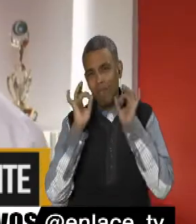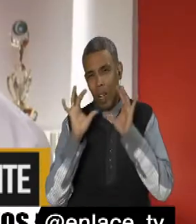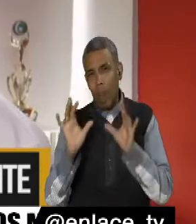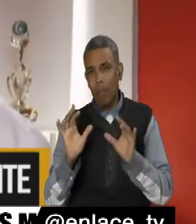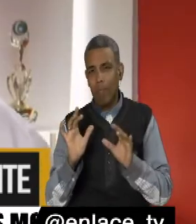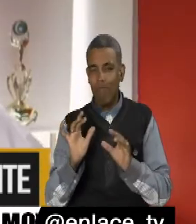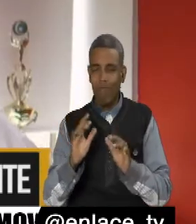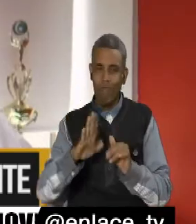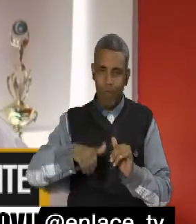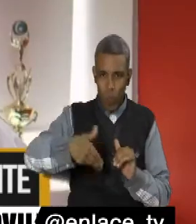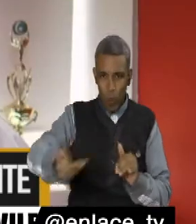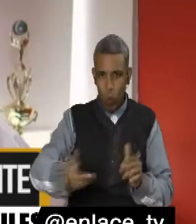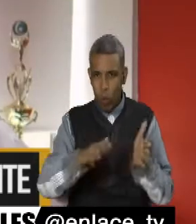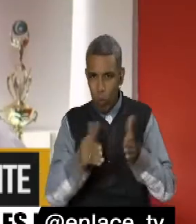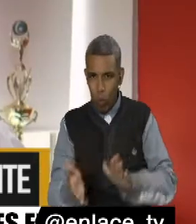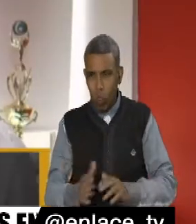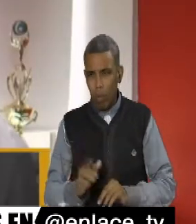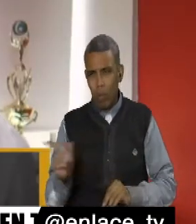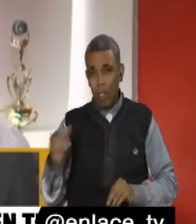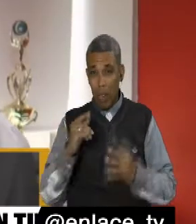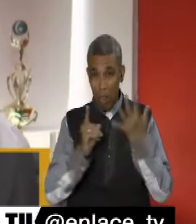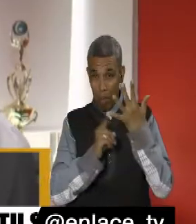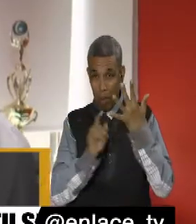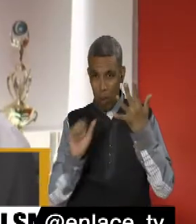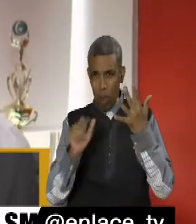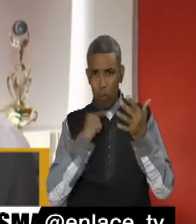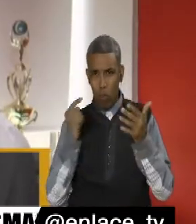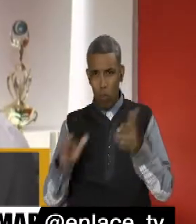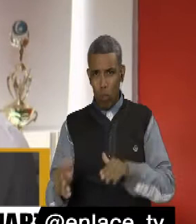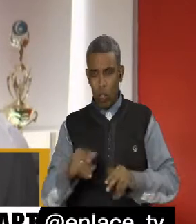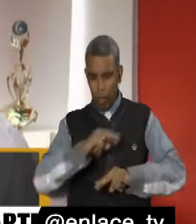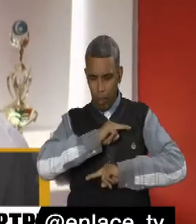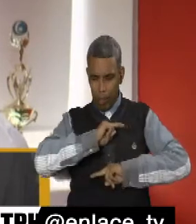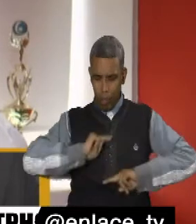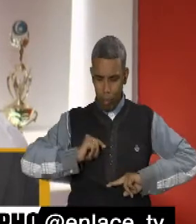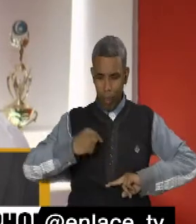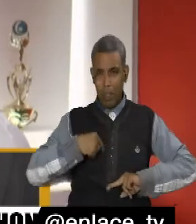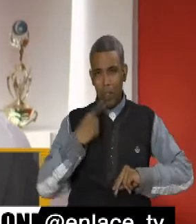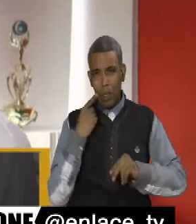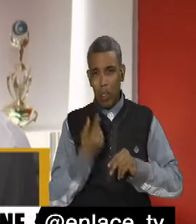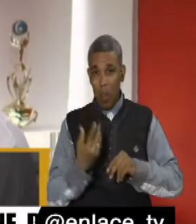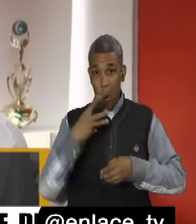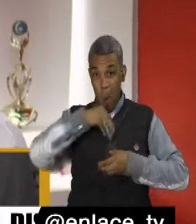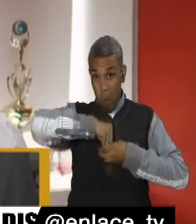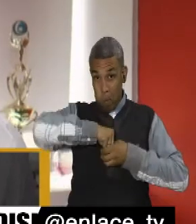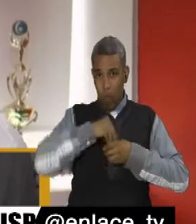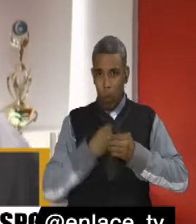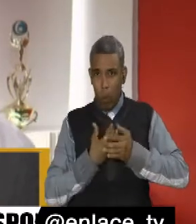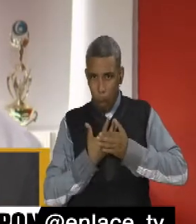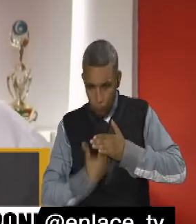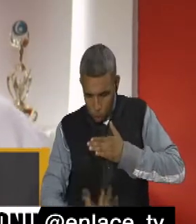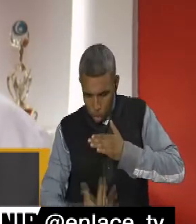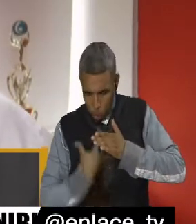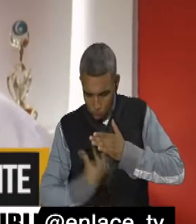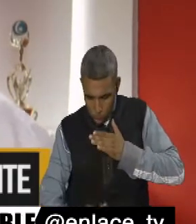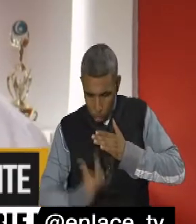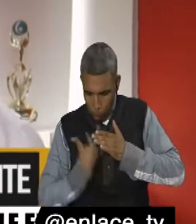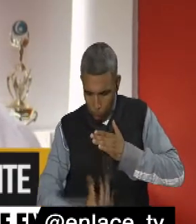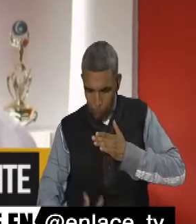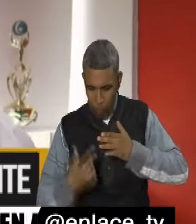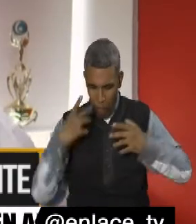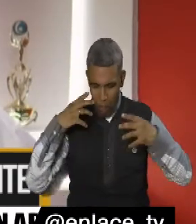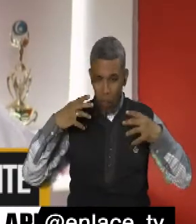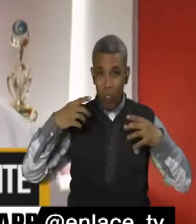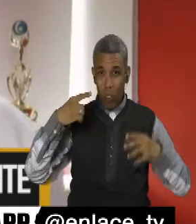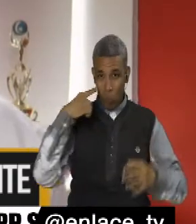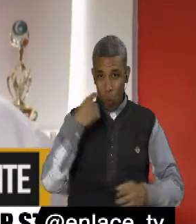presentó un trauma en tórax con un sangrado importante del pulmón derecho y presentó múltiples fracturas